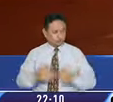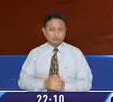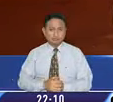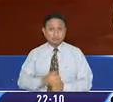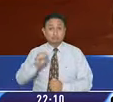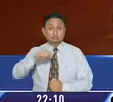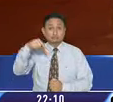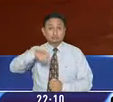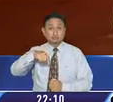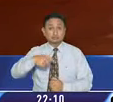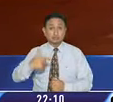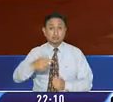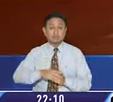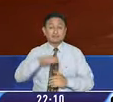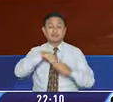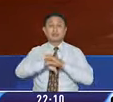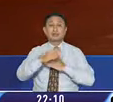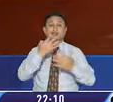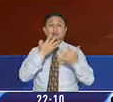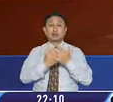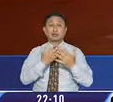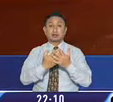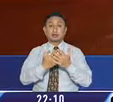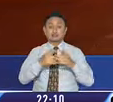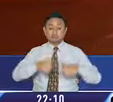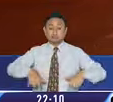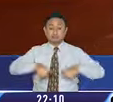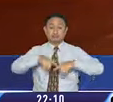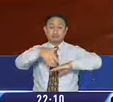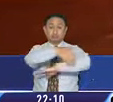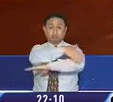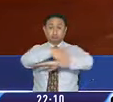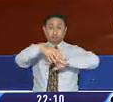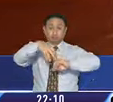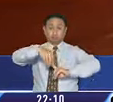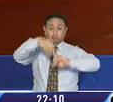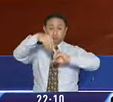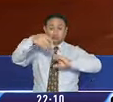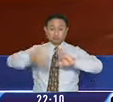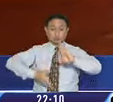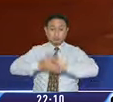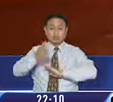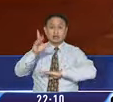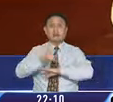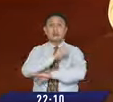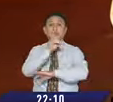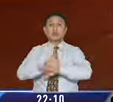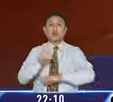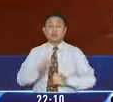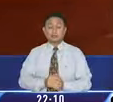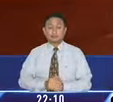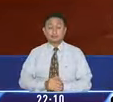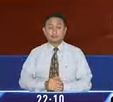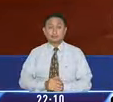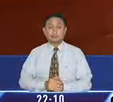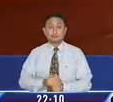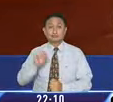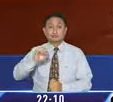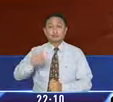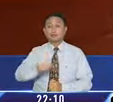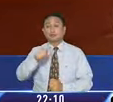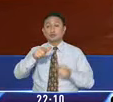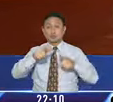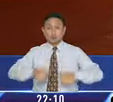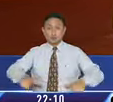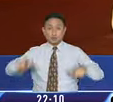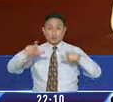está ubicada la penitenciaría del litoral en una de las vías principales. Estamos en la vía Daule, una de las vías que conecta mayormente con otros